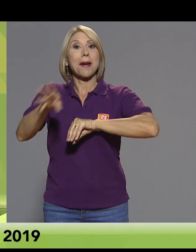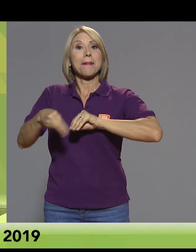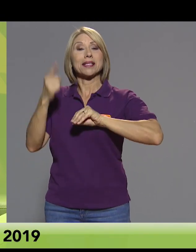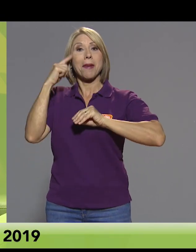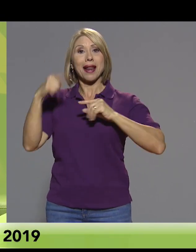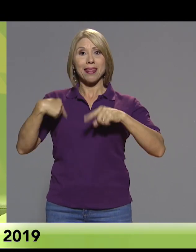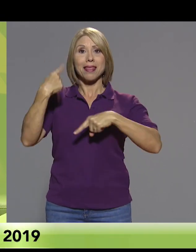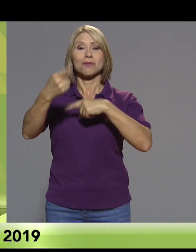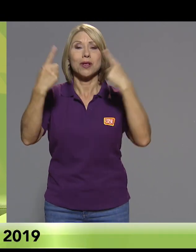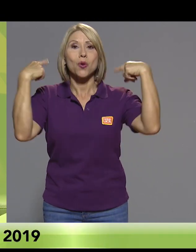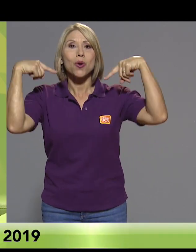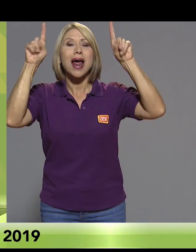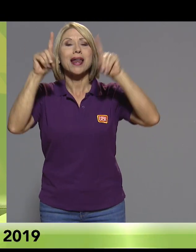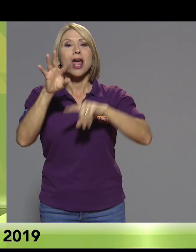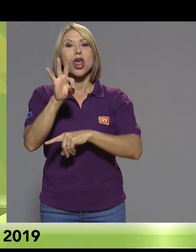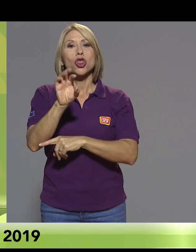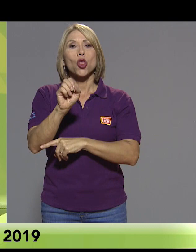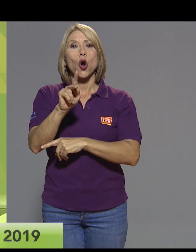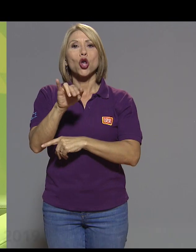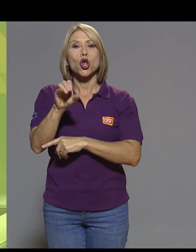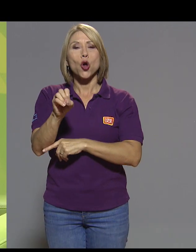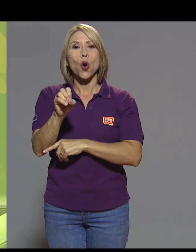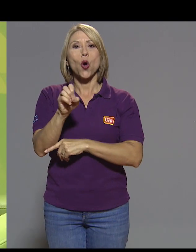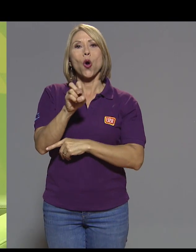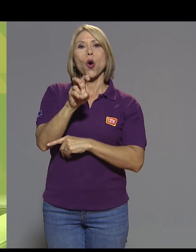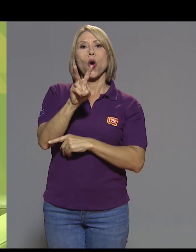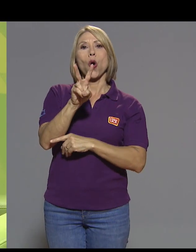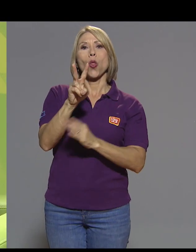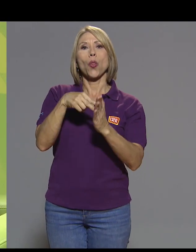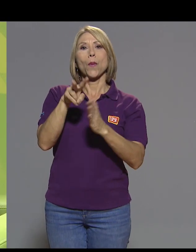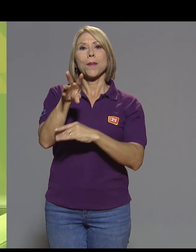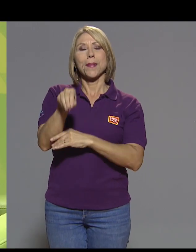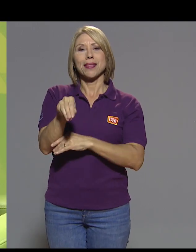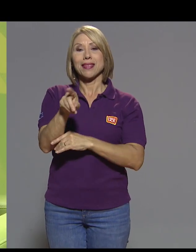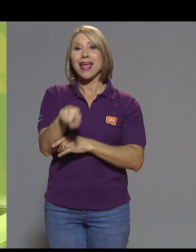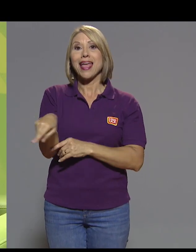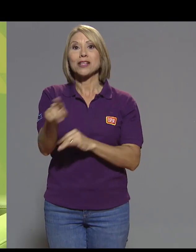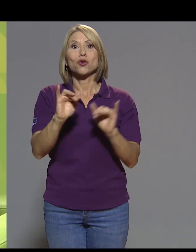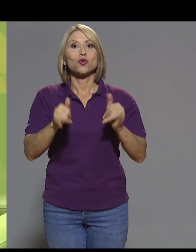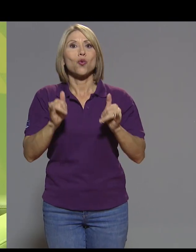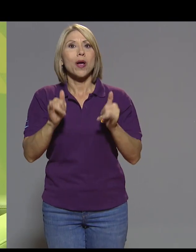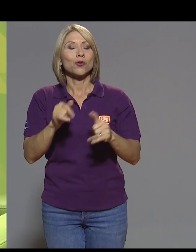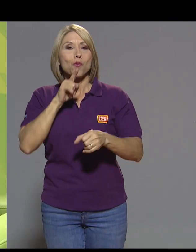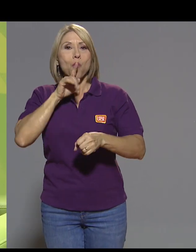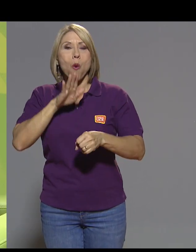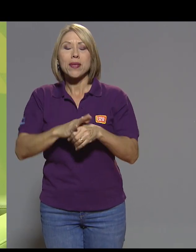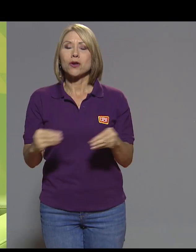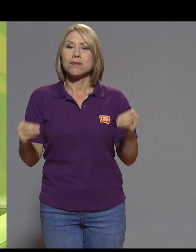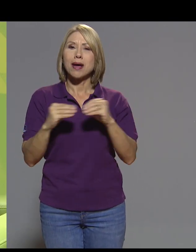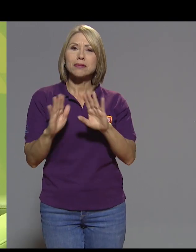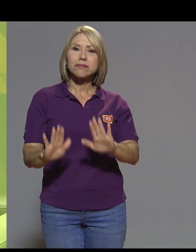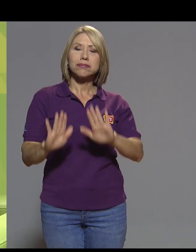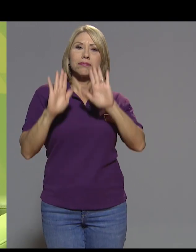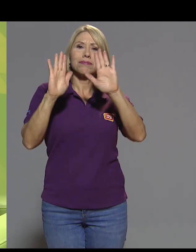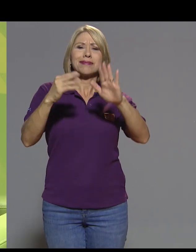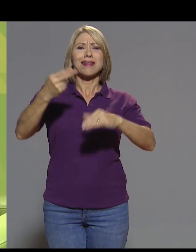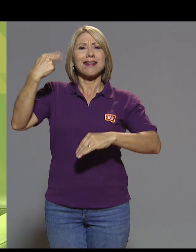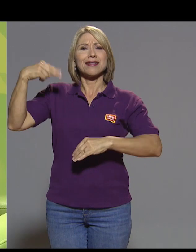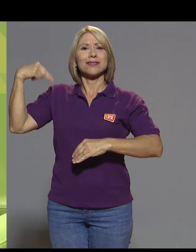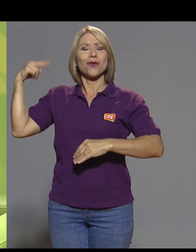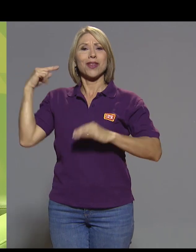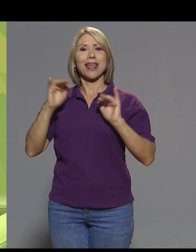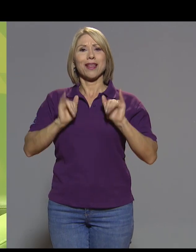para llegar a tokio 2020 verdad que son unos juegos que prometen ser los más grandes de la historia el de los juegos paralímpicos